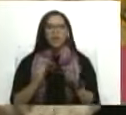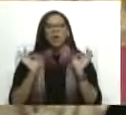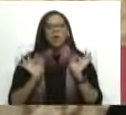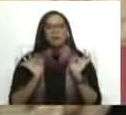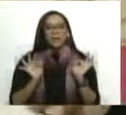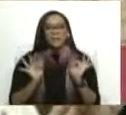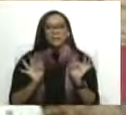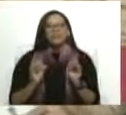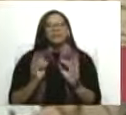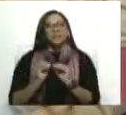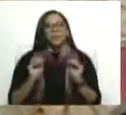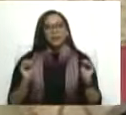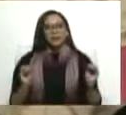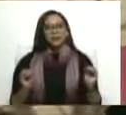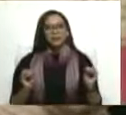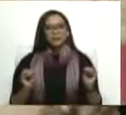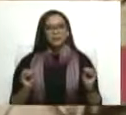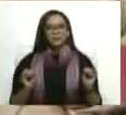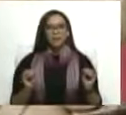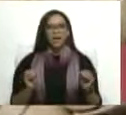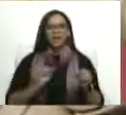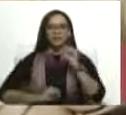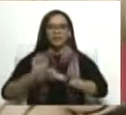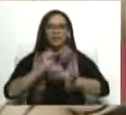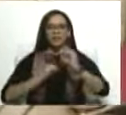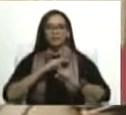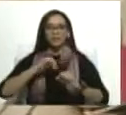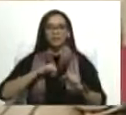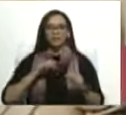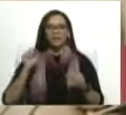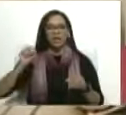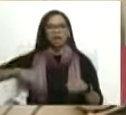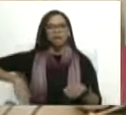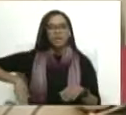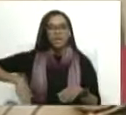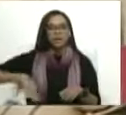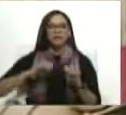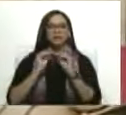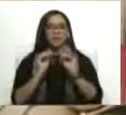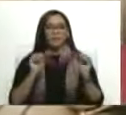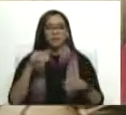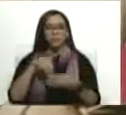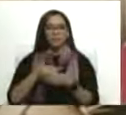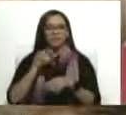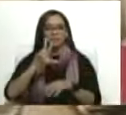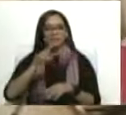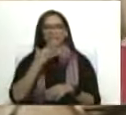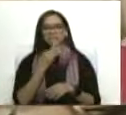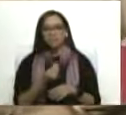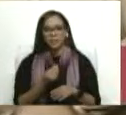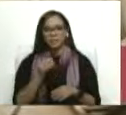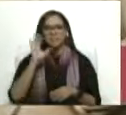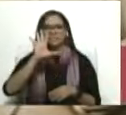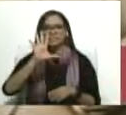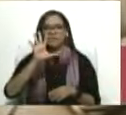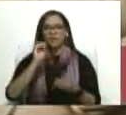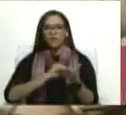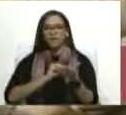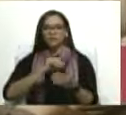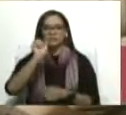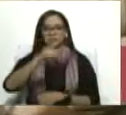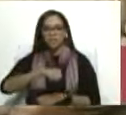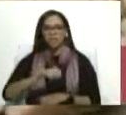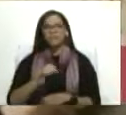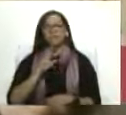justamente llamando a la defensa de nuestra Guayana Esequiba. Llamando a votar todos este 3 de diciembre, 5 veces sí.